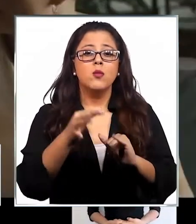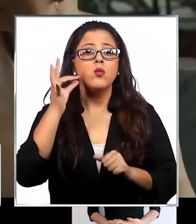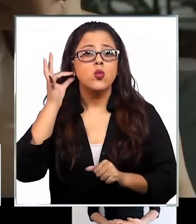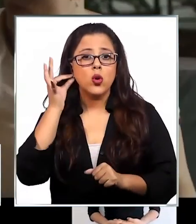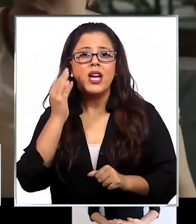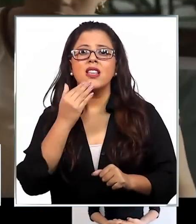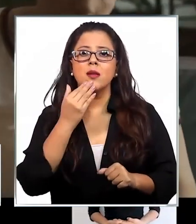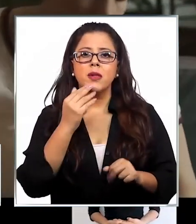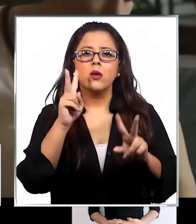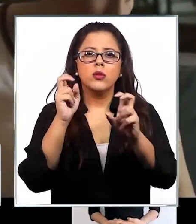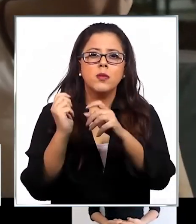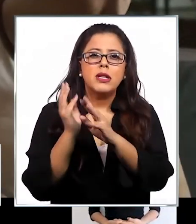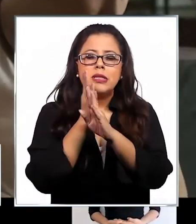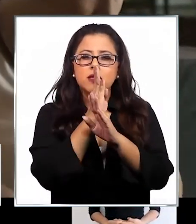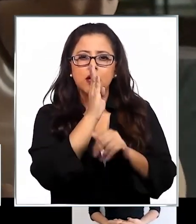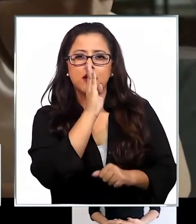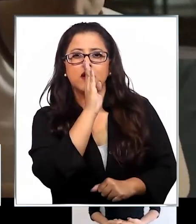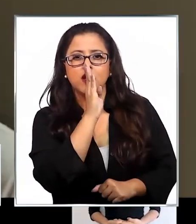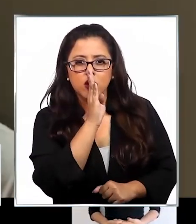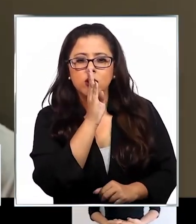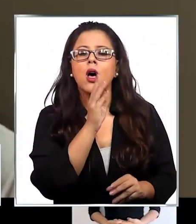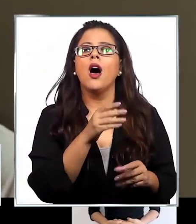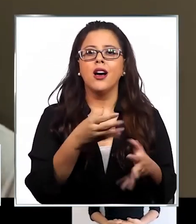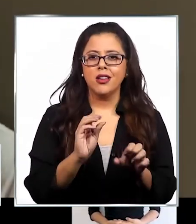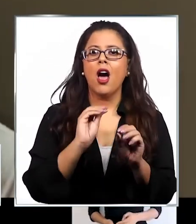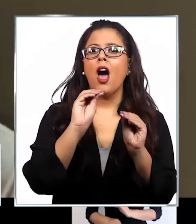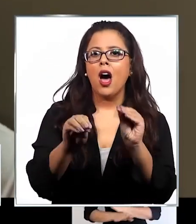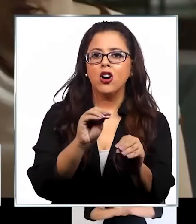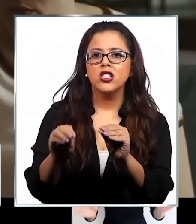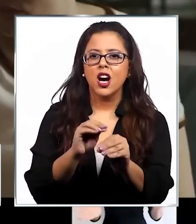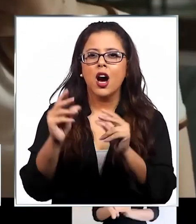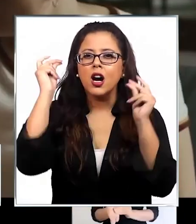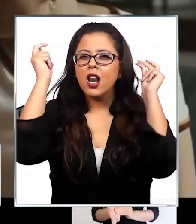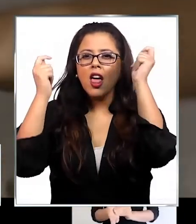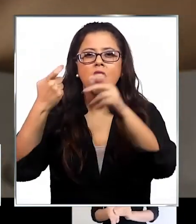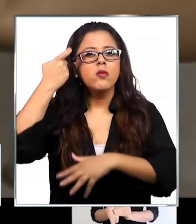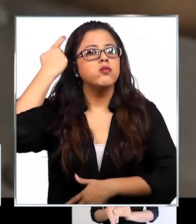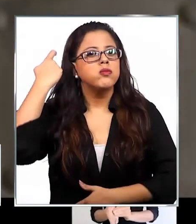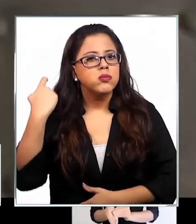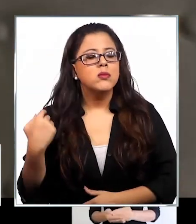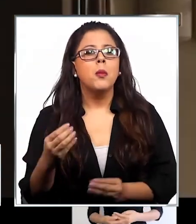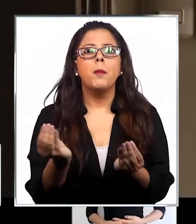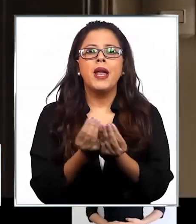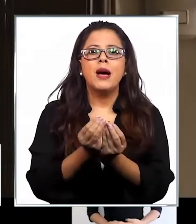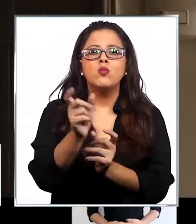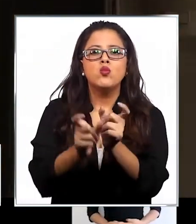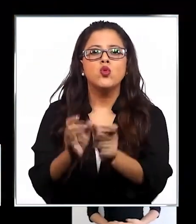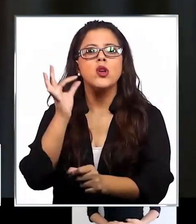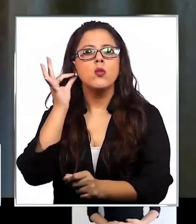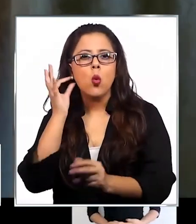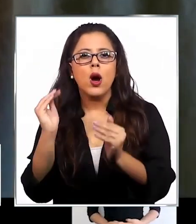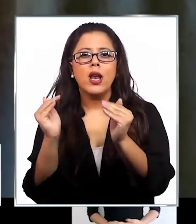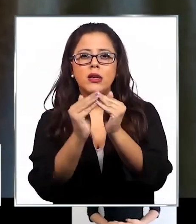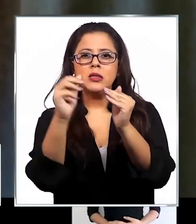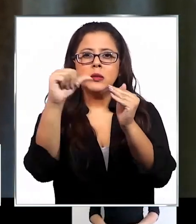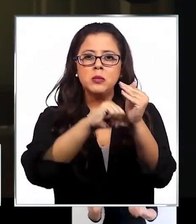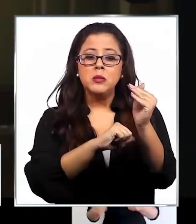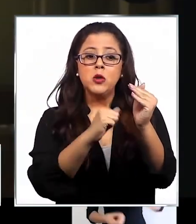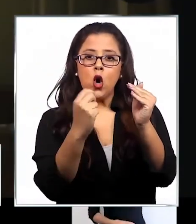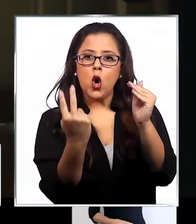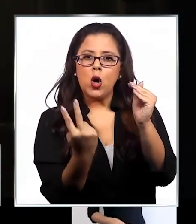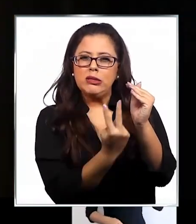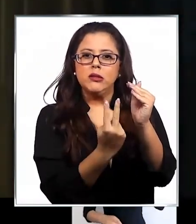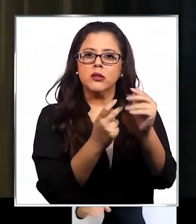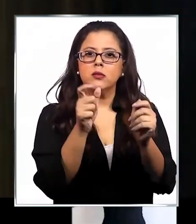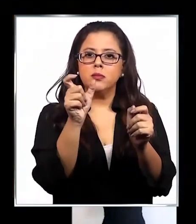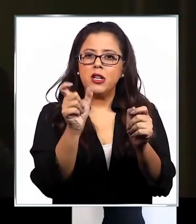es un canal silencioso, muy aconsejable, creado con la conciencia de que para muchas mujeres confinadas con su agresor